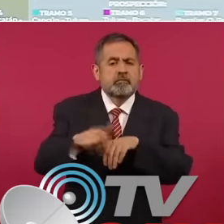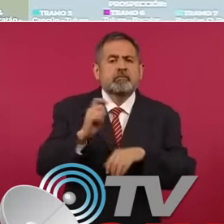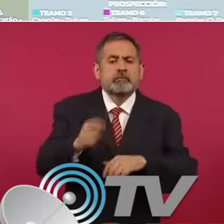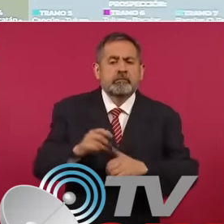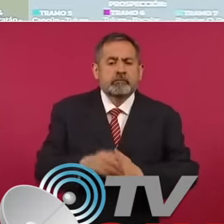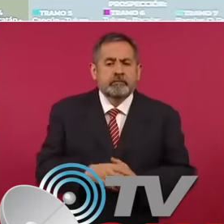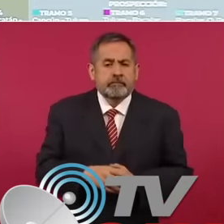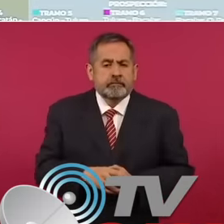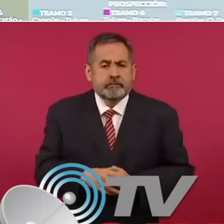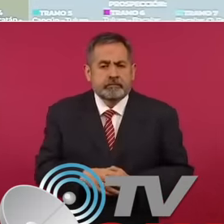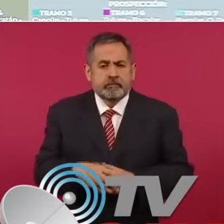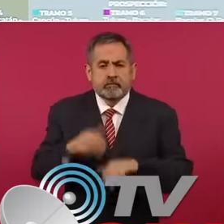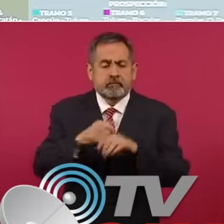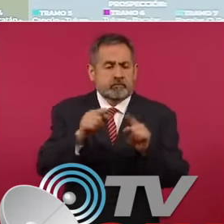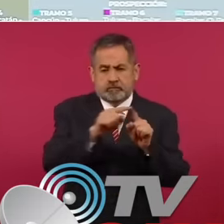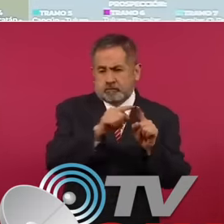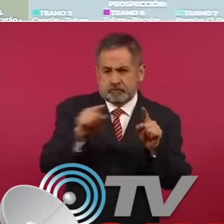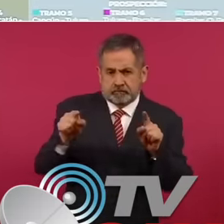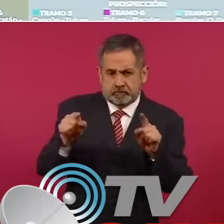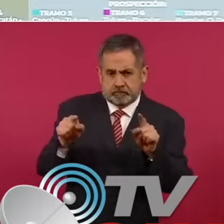Es el tramo